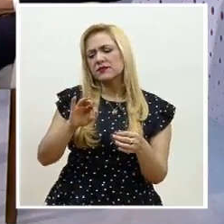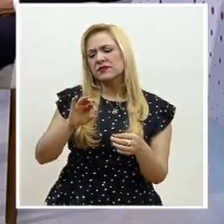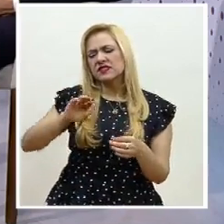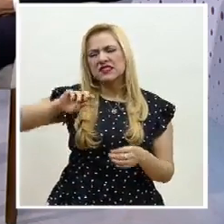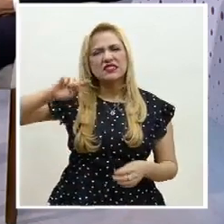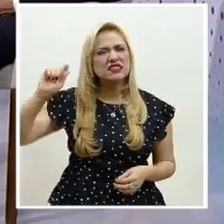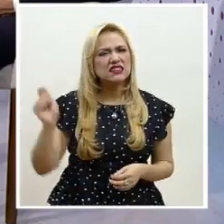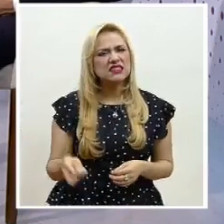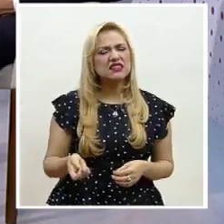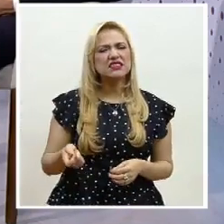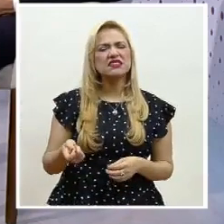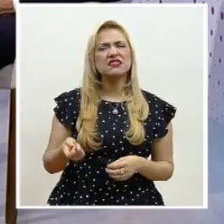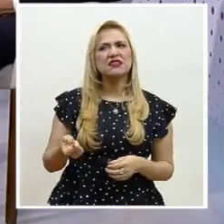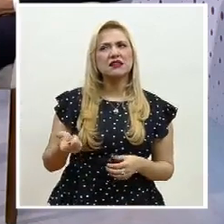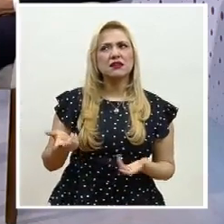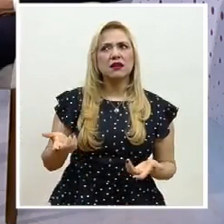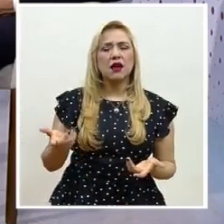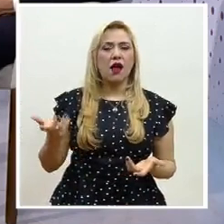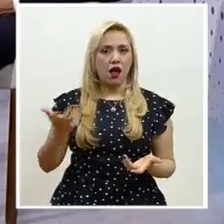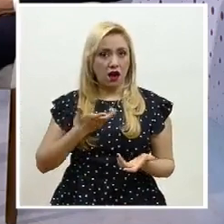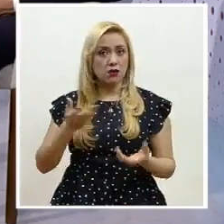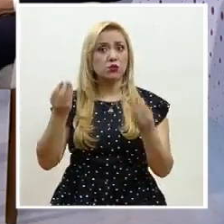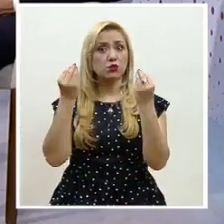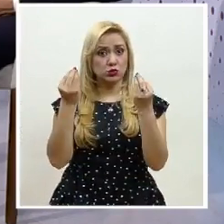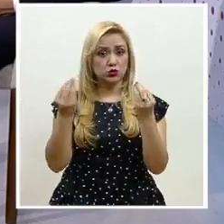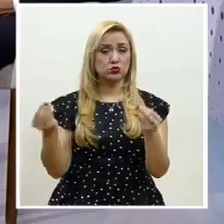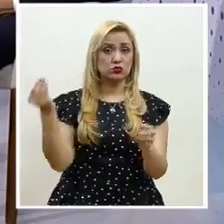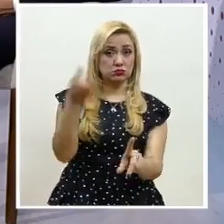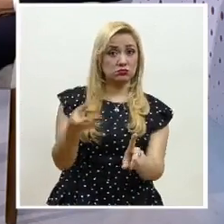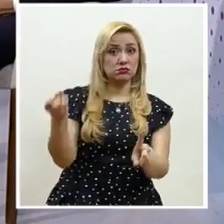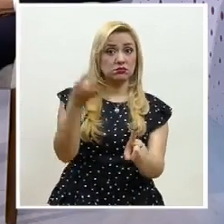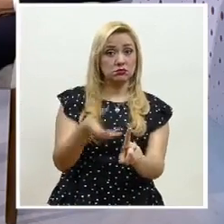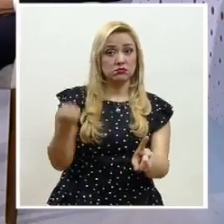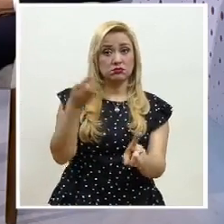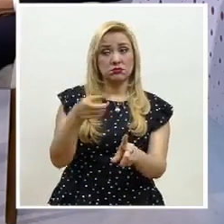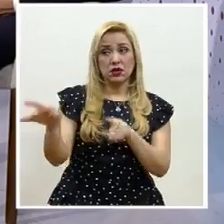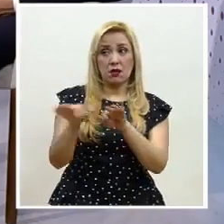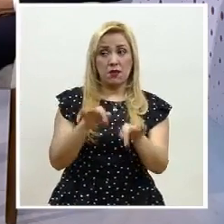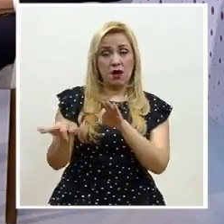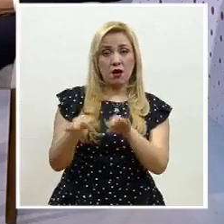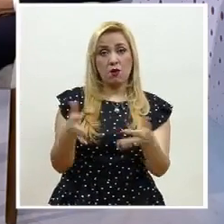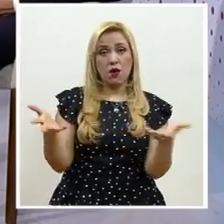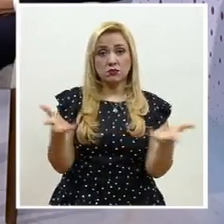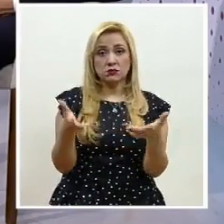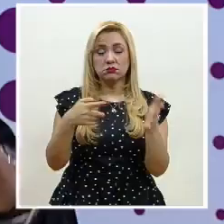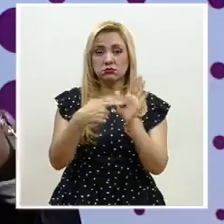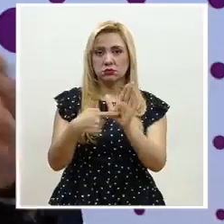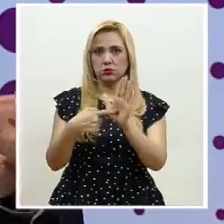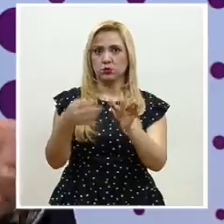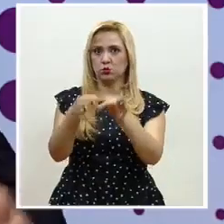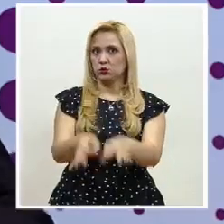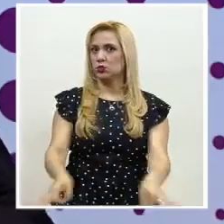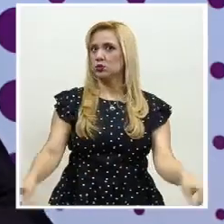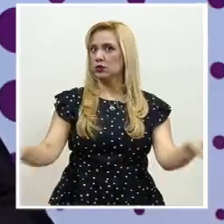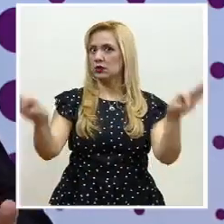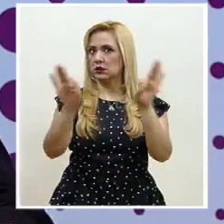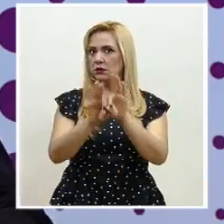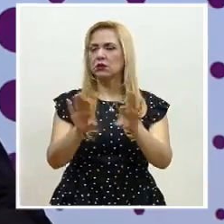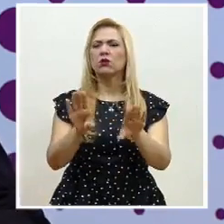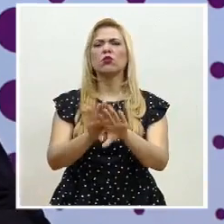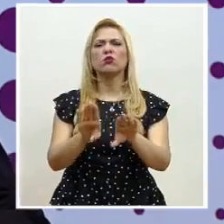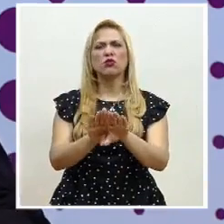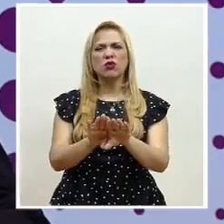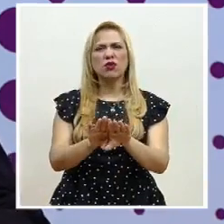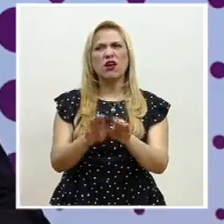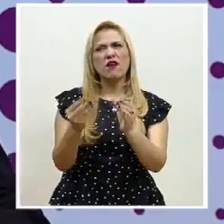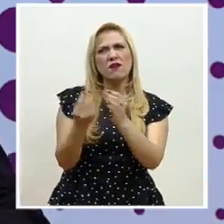general. También, pues hay muchos aportes sustantivos, digamos, y creo que lo hemos visto, ya veníamos platicando de ese tema del tipo de argumentación constitucional,